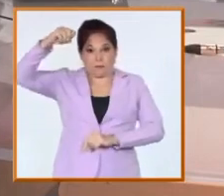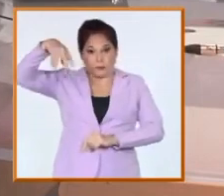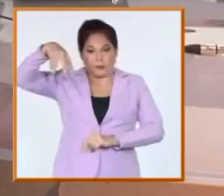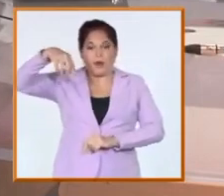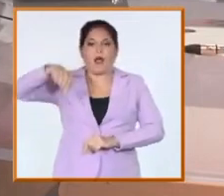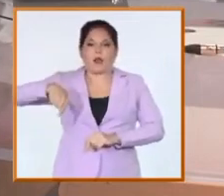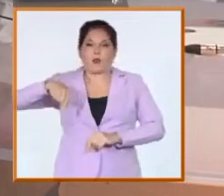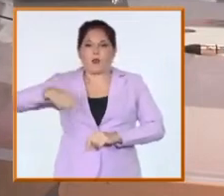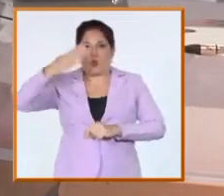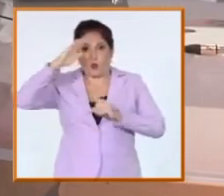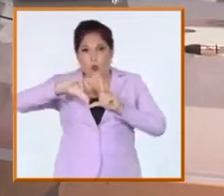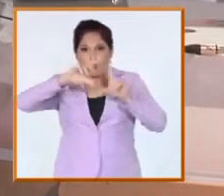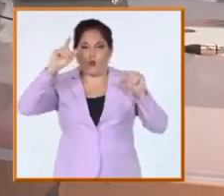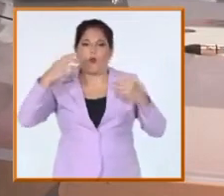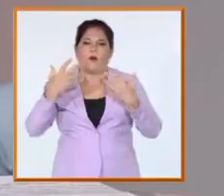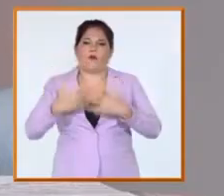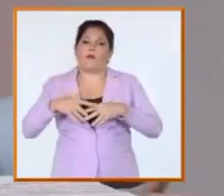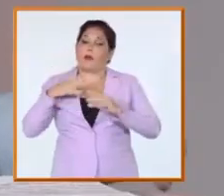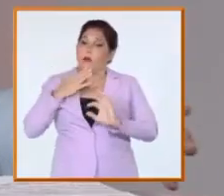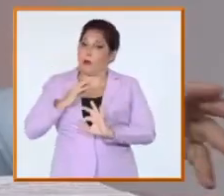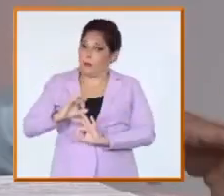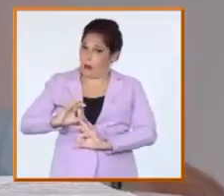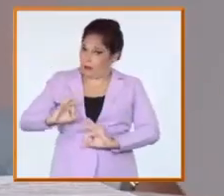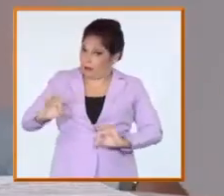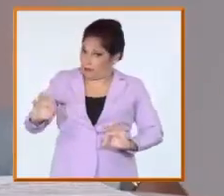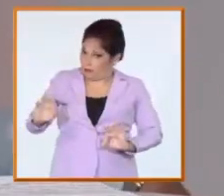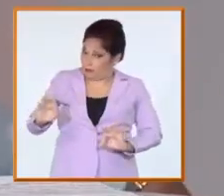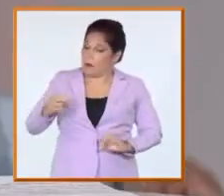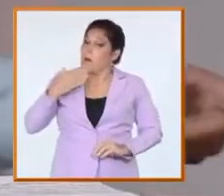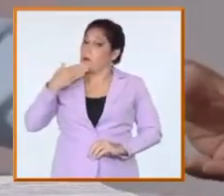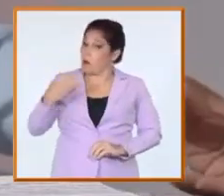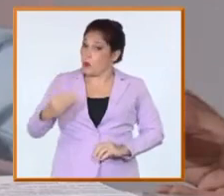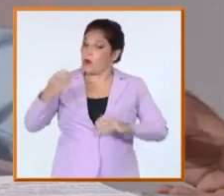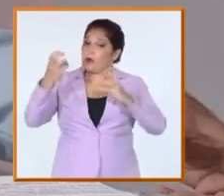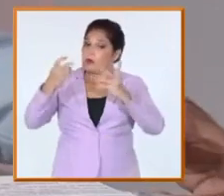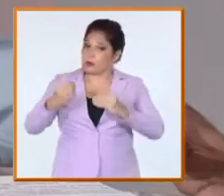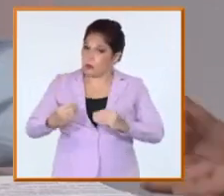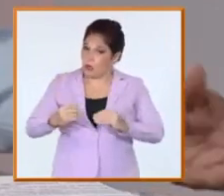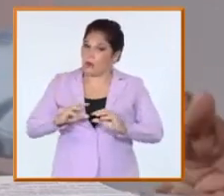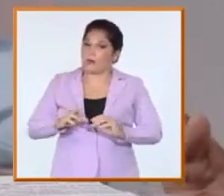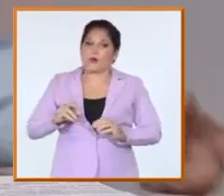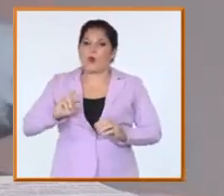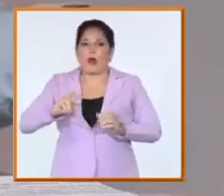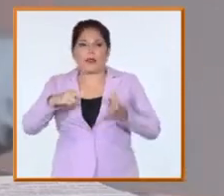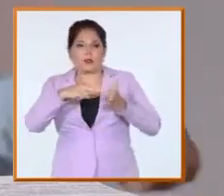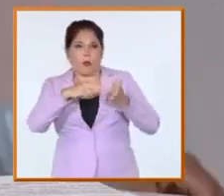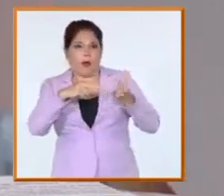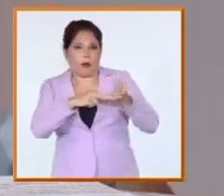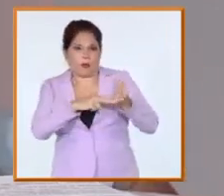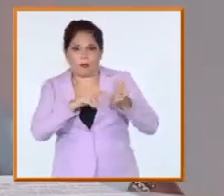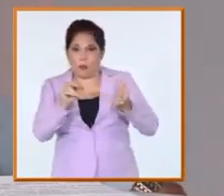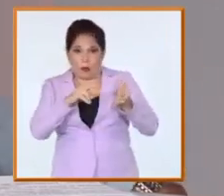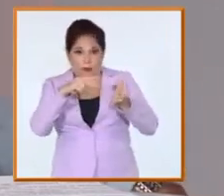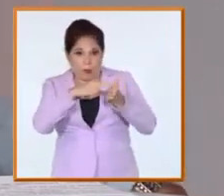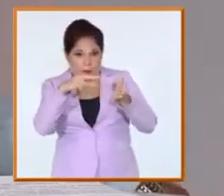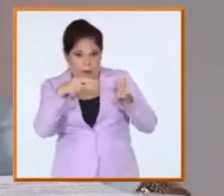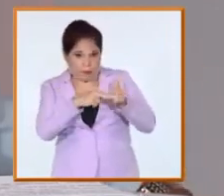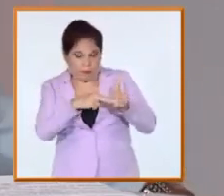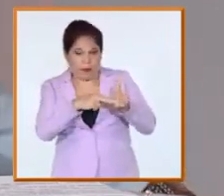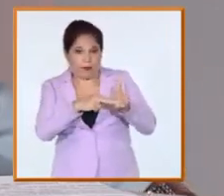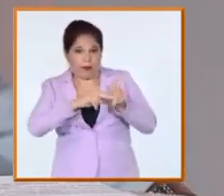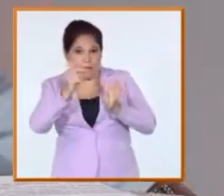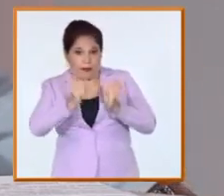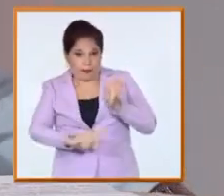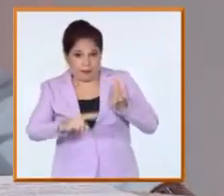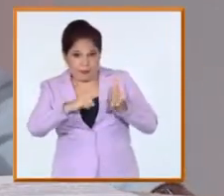país que eso lo hemos buscado solución y con calidad hemos visto muy buenos digo muy buenos tomacorrientes nosotros no toma y